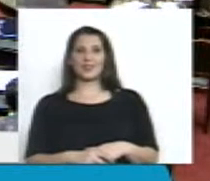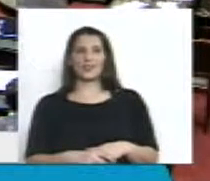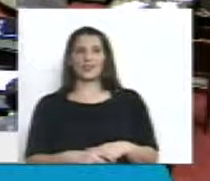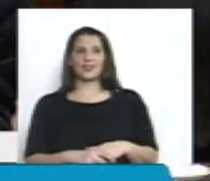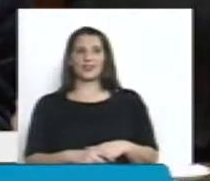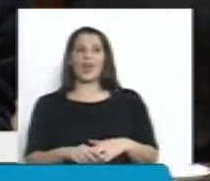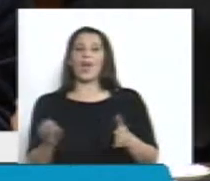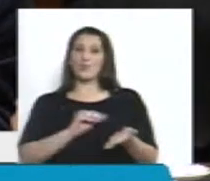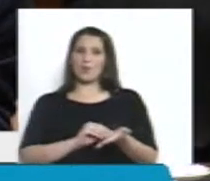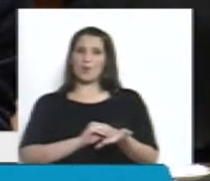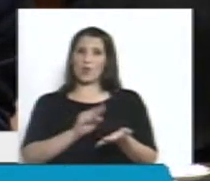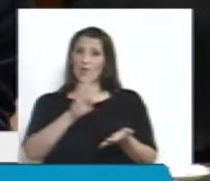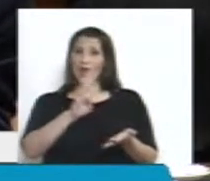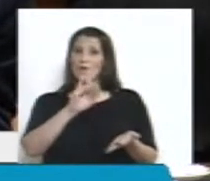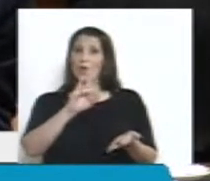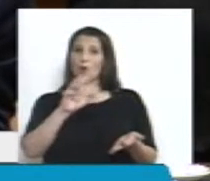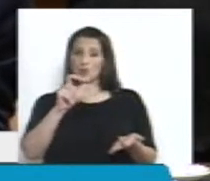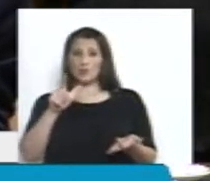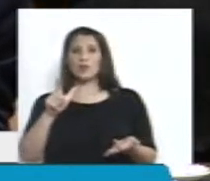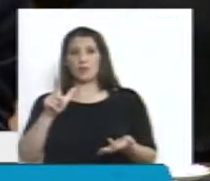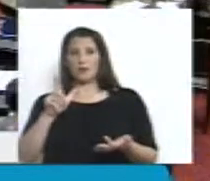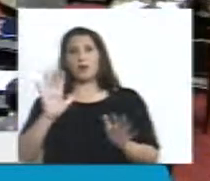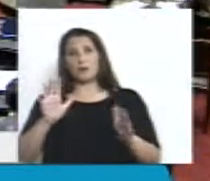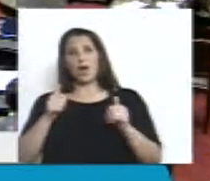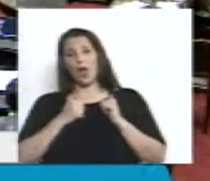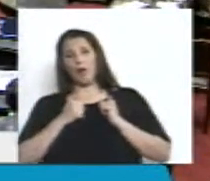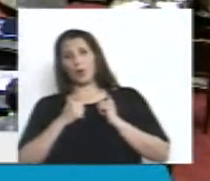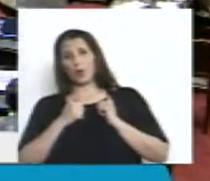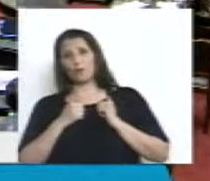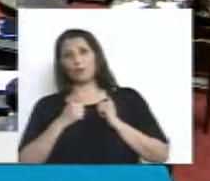Diputada Bullrich, la están esperando a usted para hacer uso de la palabra.